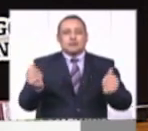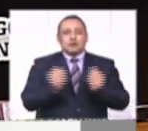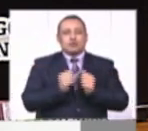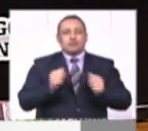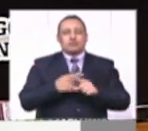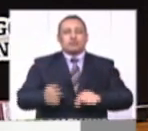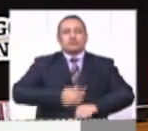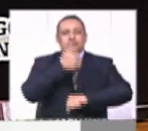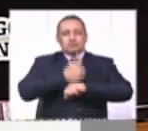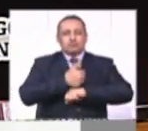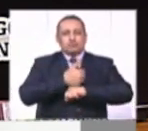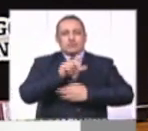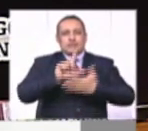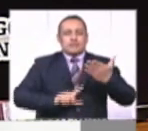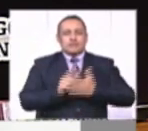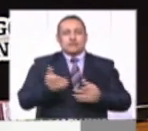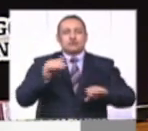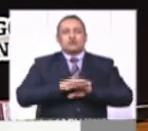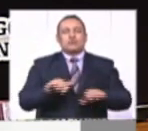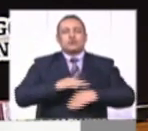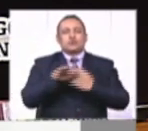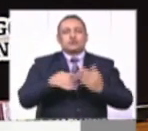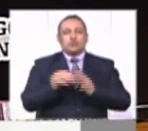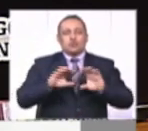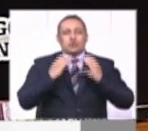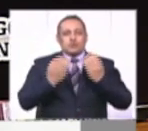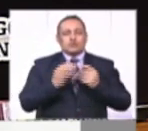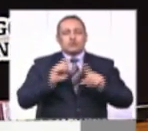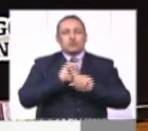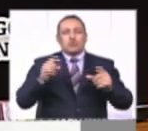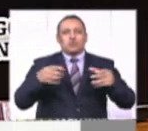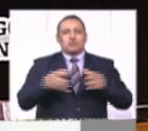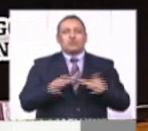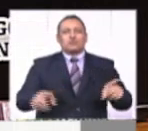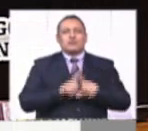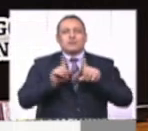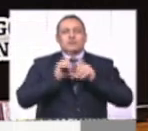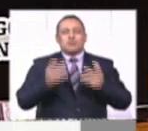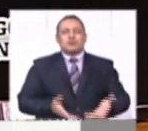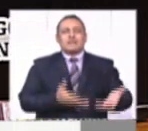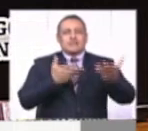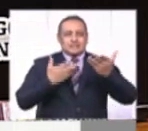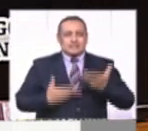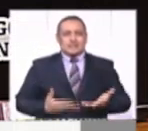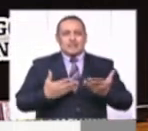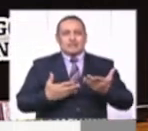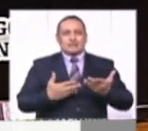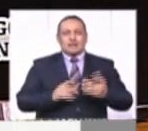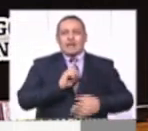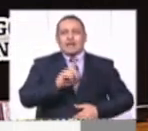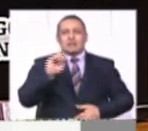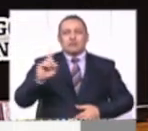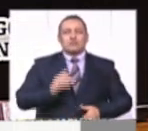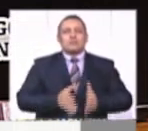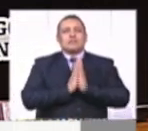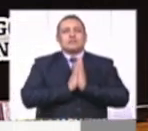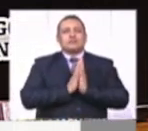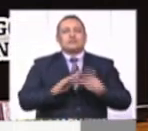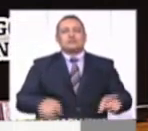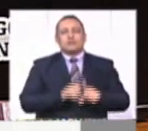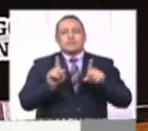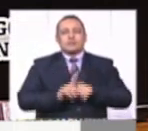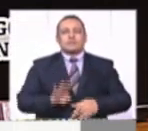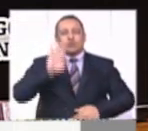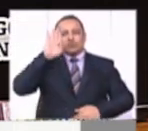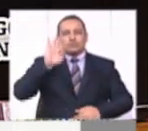sus portavoces Respecto a los congresistas no agrupados pueden alcanzar de manera individual su pedido de